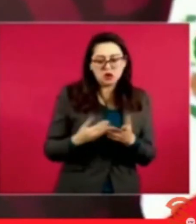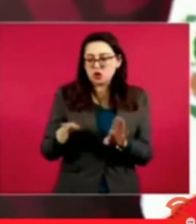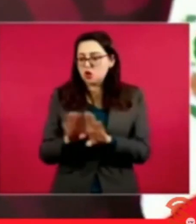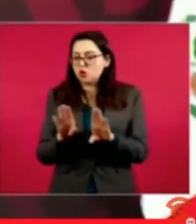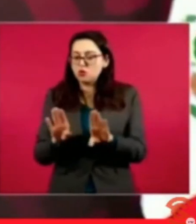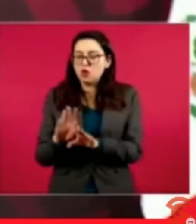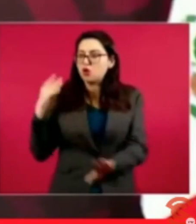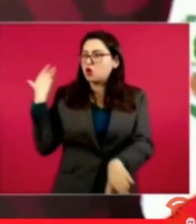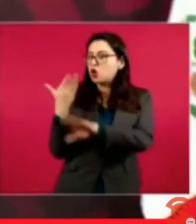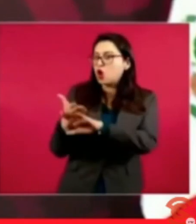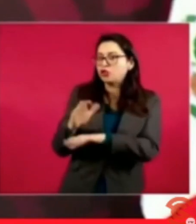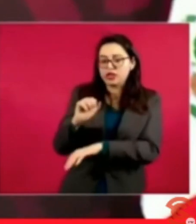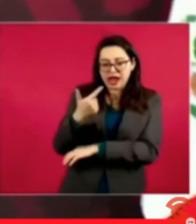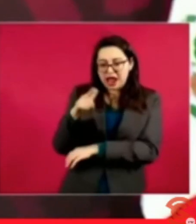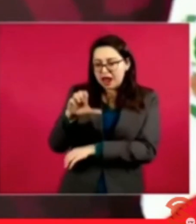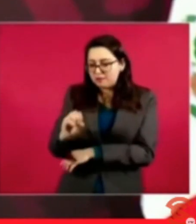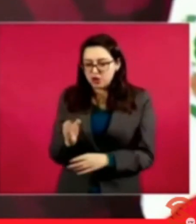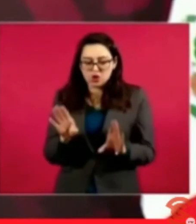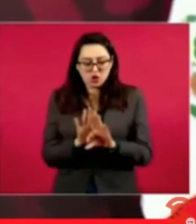enfrentaban.